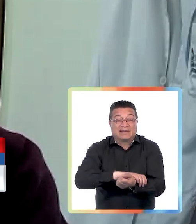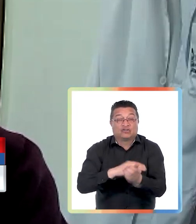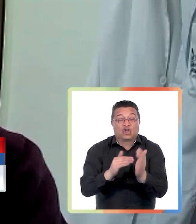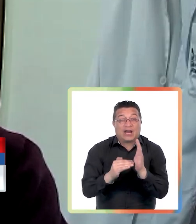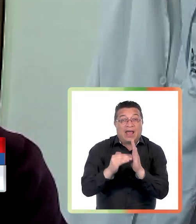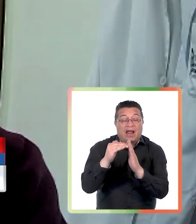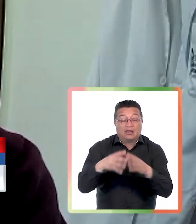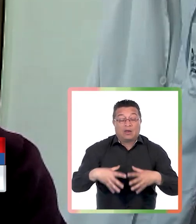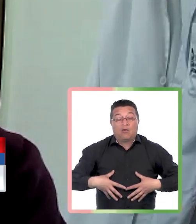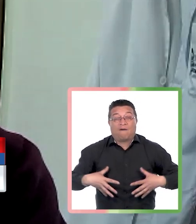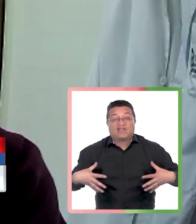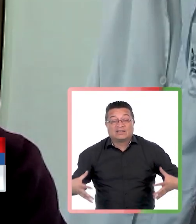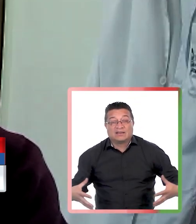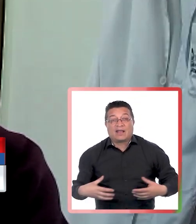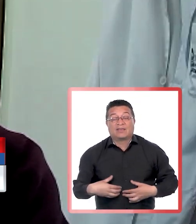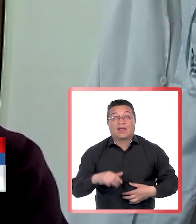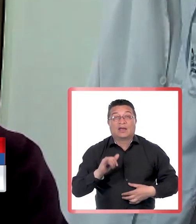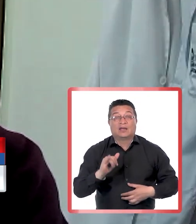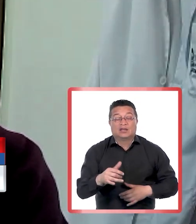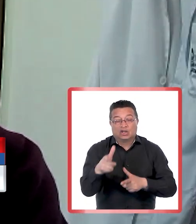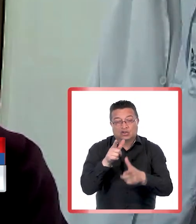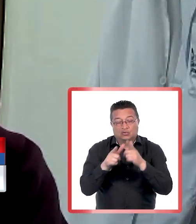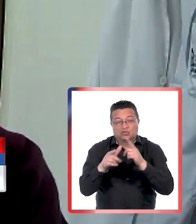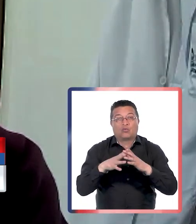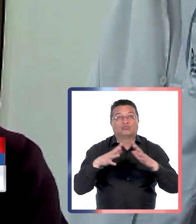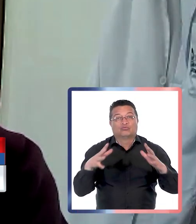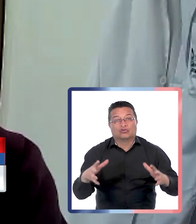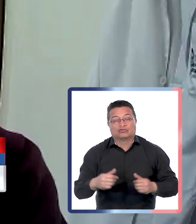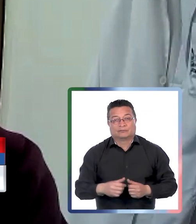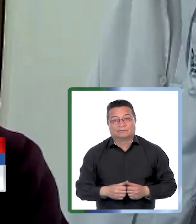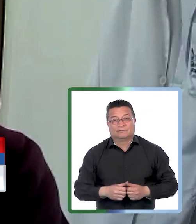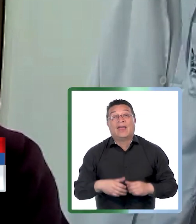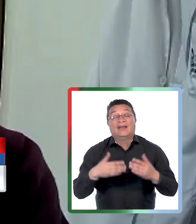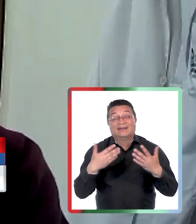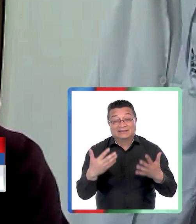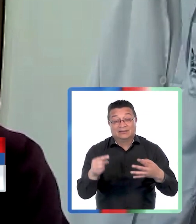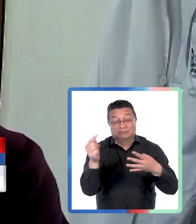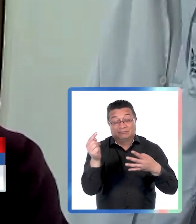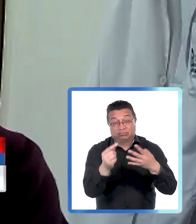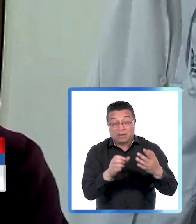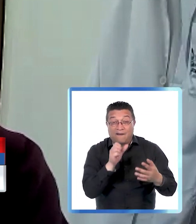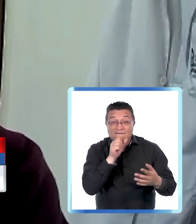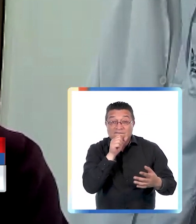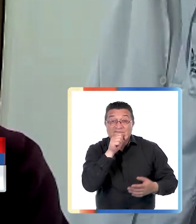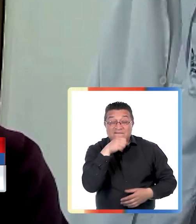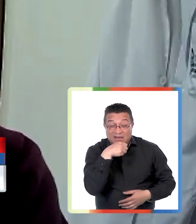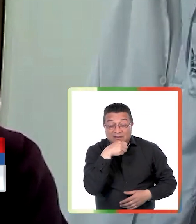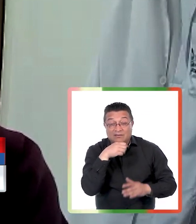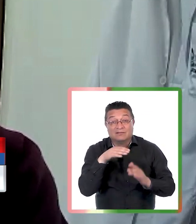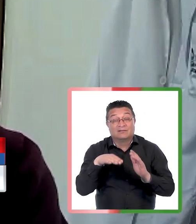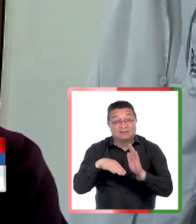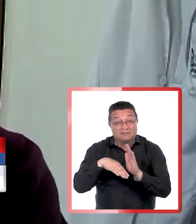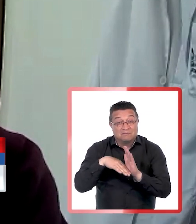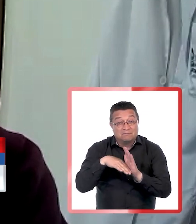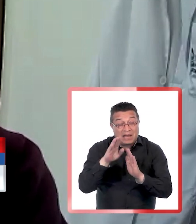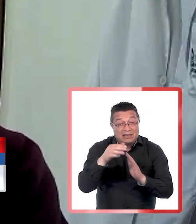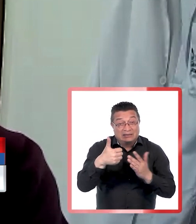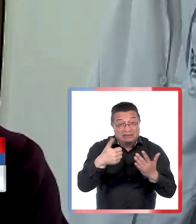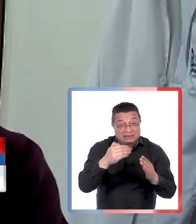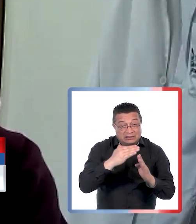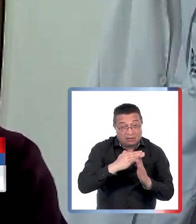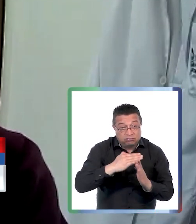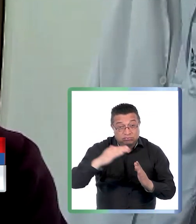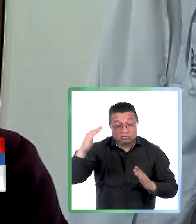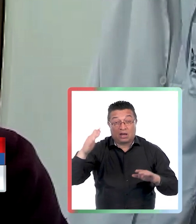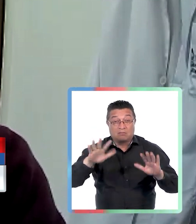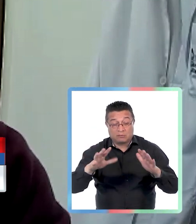tabaquismo, la hipertensión, la obesidad y el exceso de alcohol. ¿Okay? Y ya más viejitos, sobre los